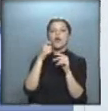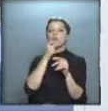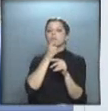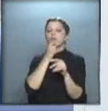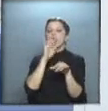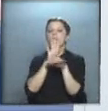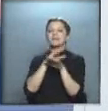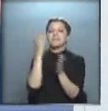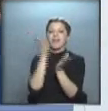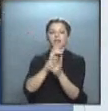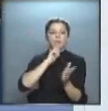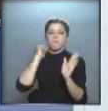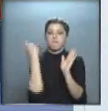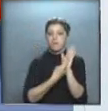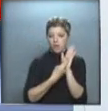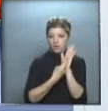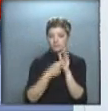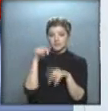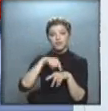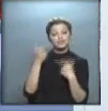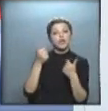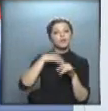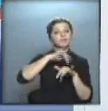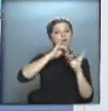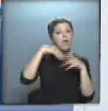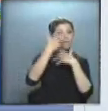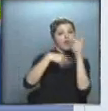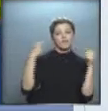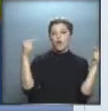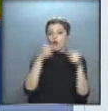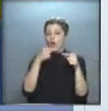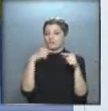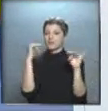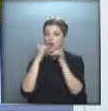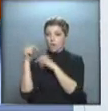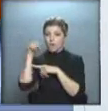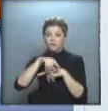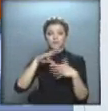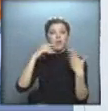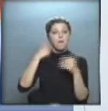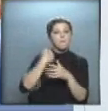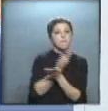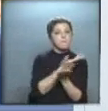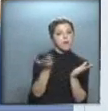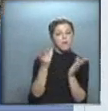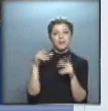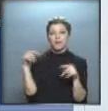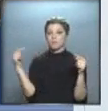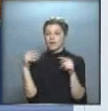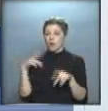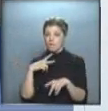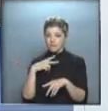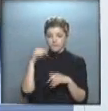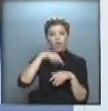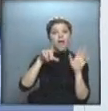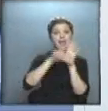por tanto, la violencia contra los jóvenes un tema de interés público que trasciende la esfera de lo privado. Podemos mencionar la Ley de